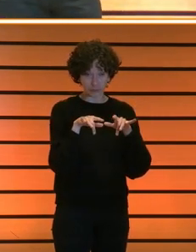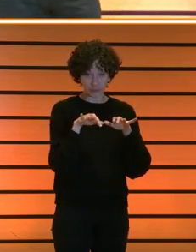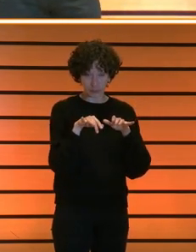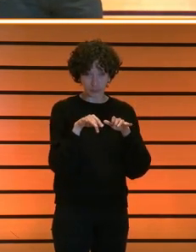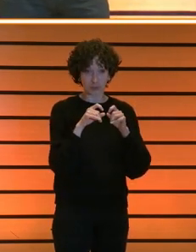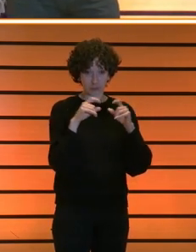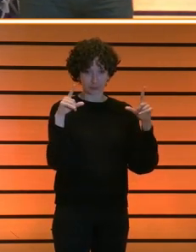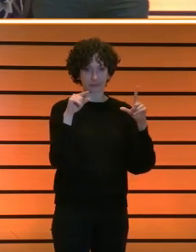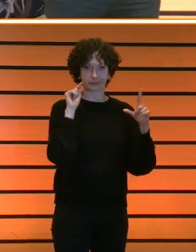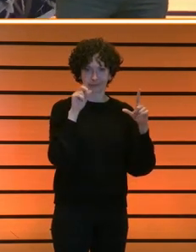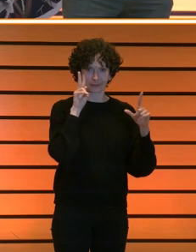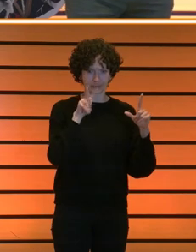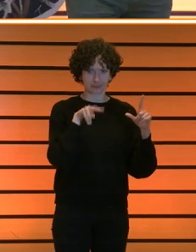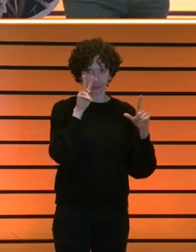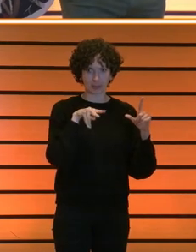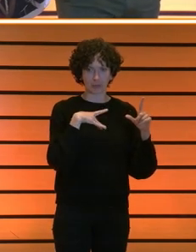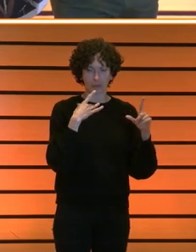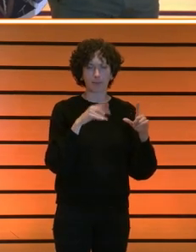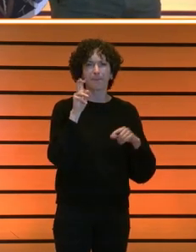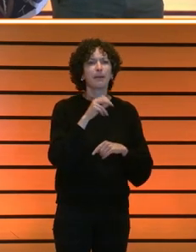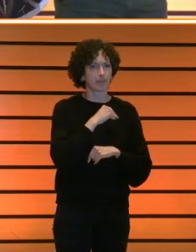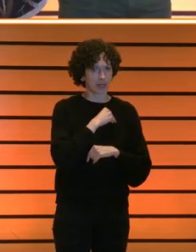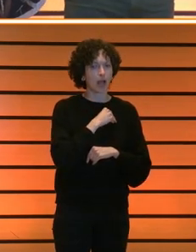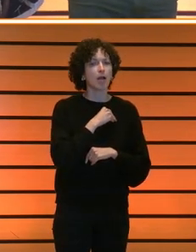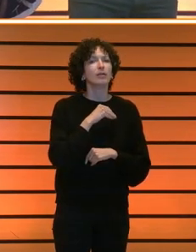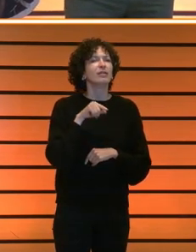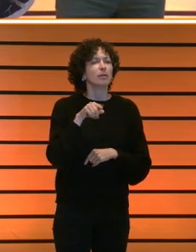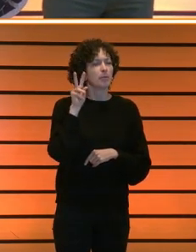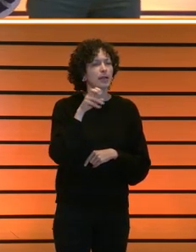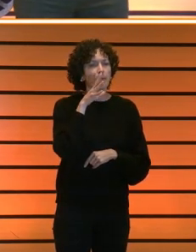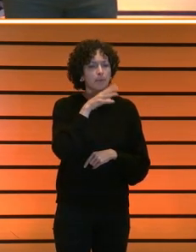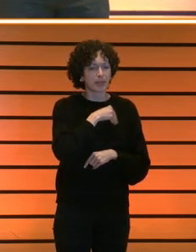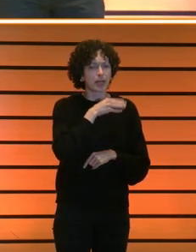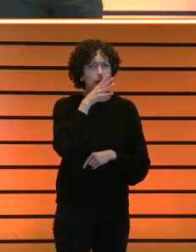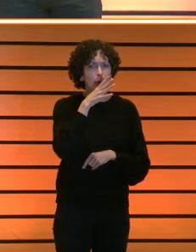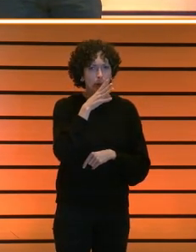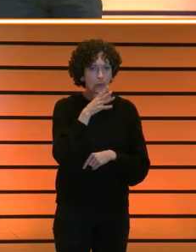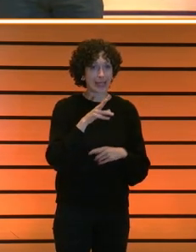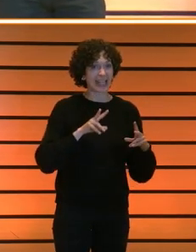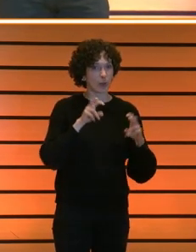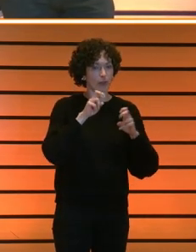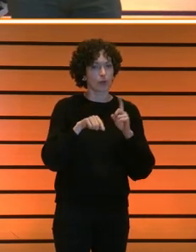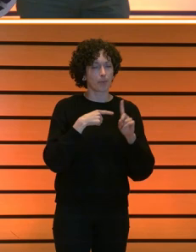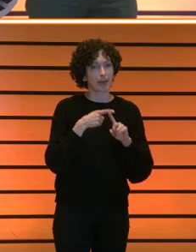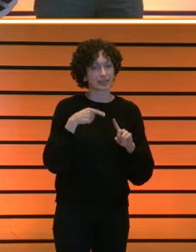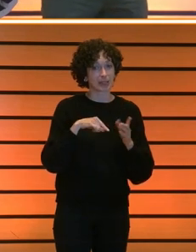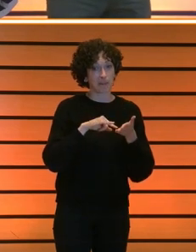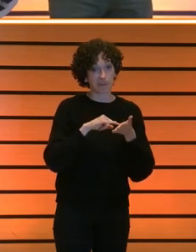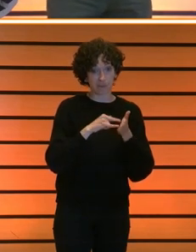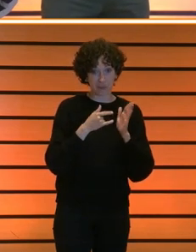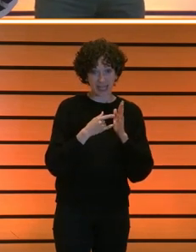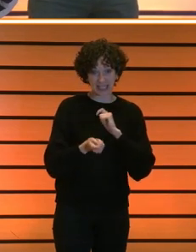vale la pena vale la pena porque la innovación y los planes